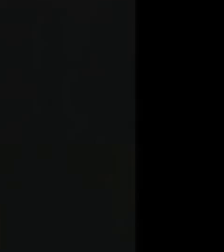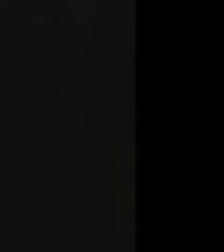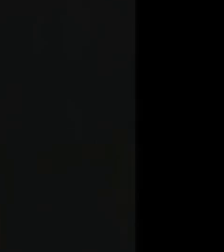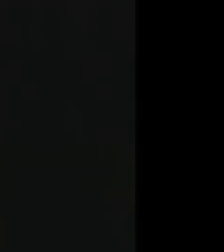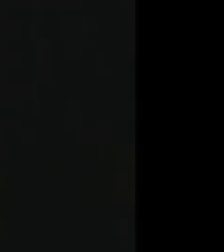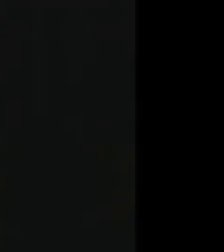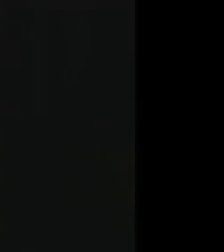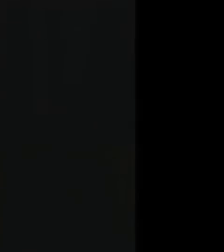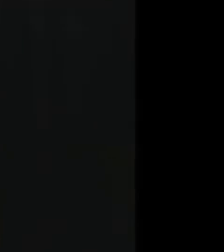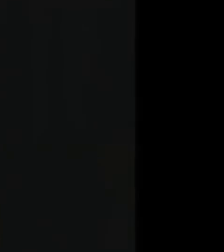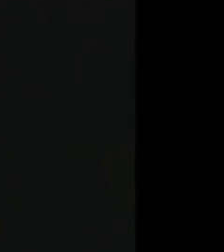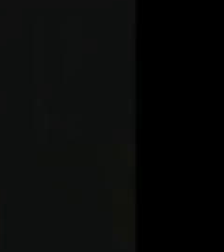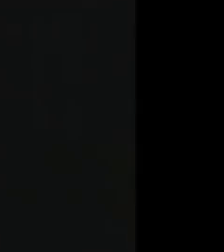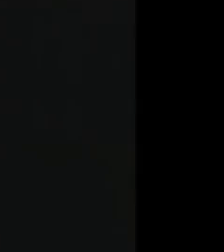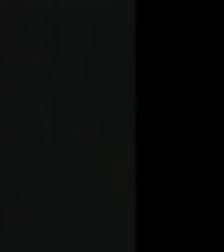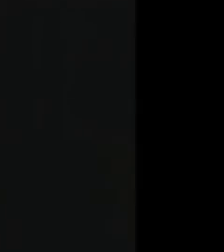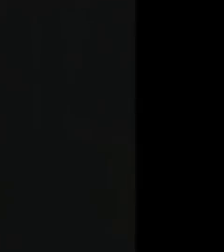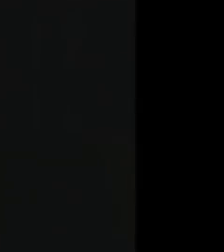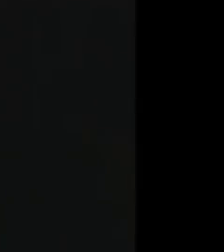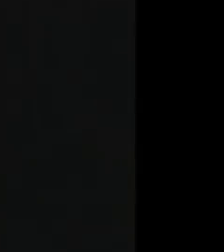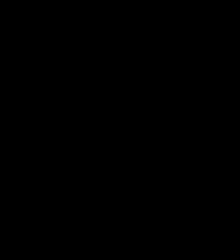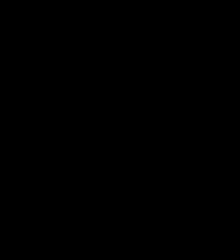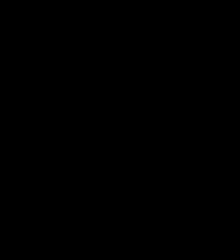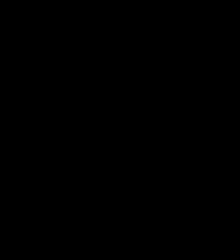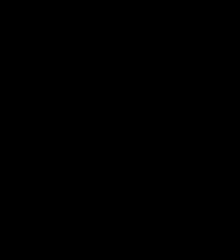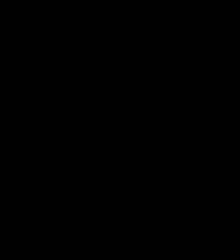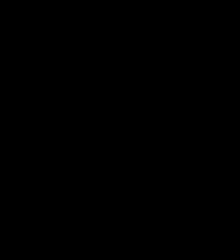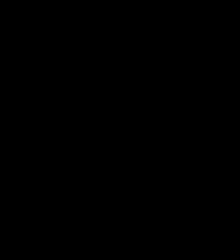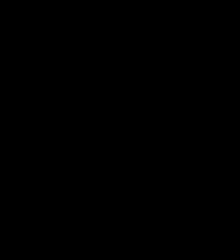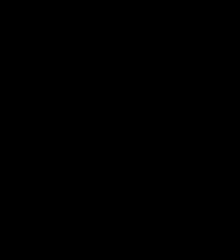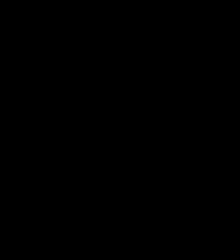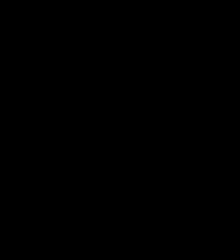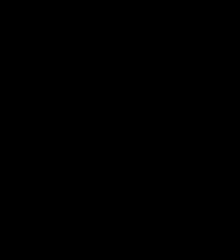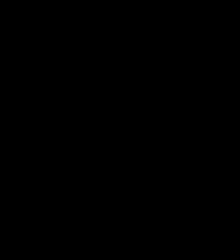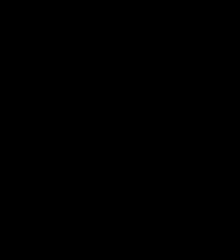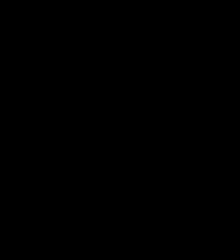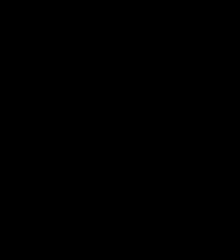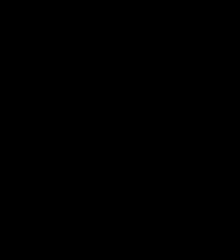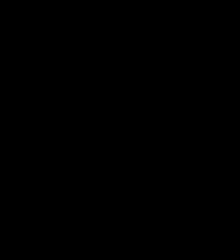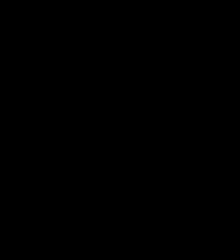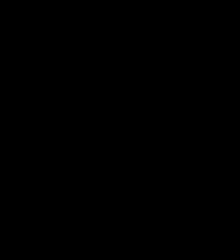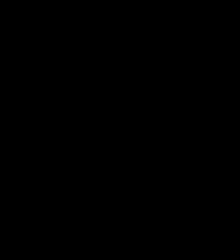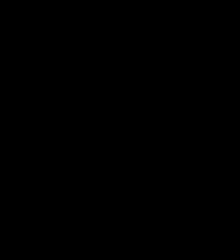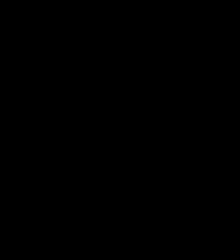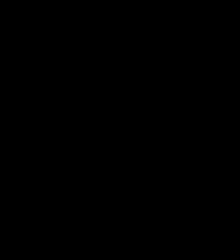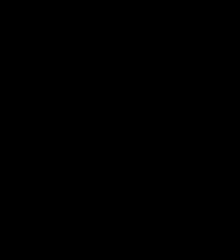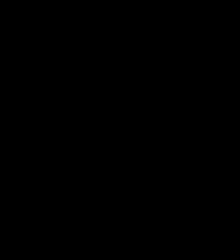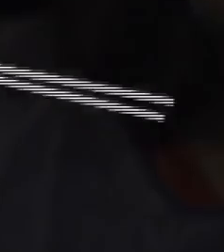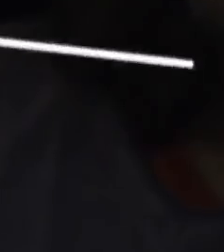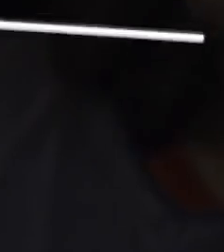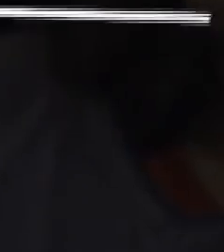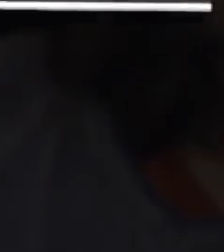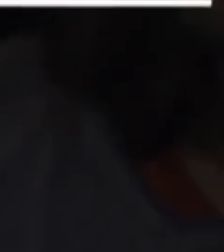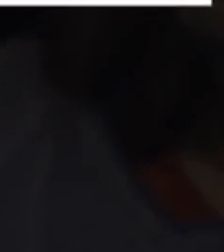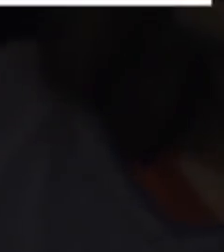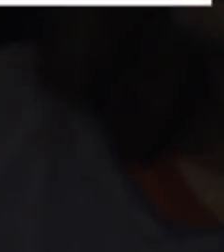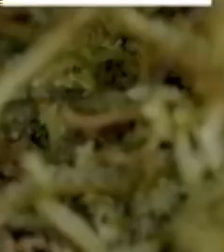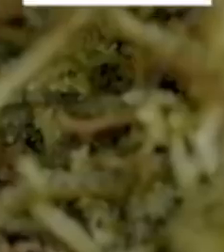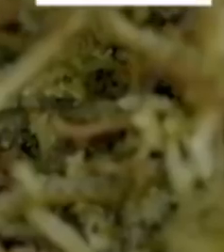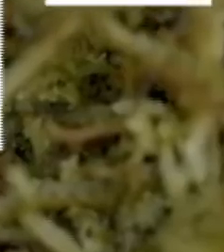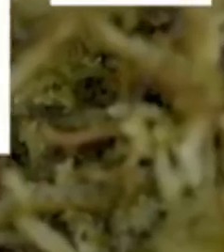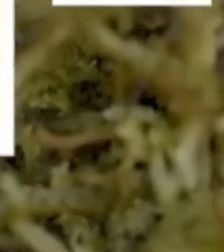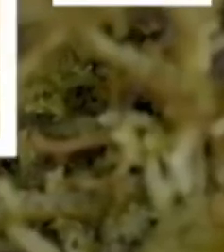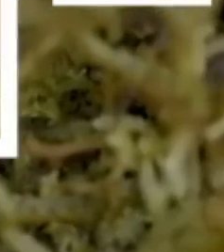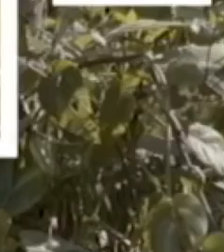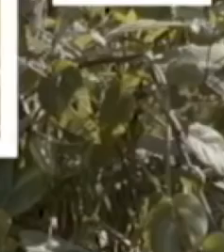Sol y Daniel Mora. Aquí en 13, Costa Rica Televisión.